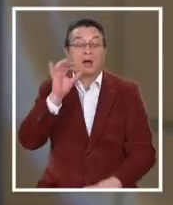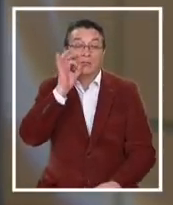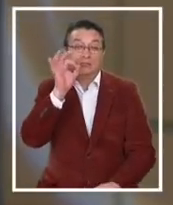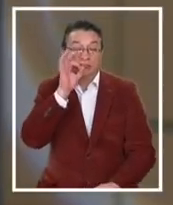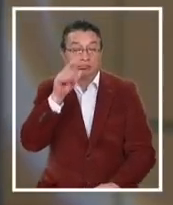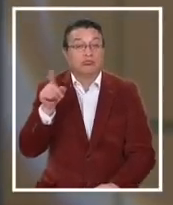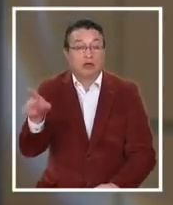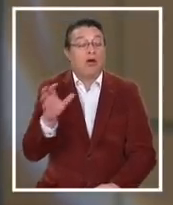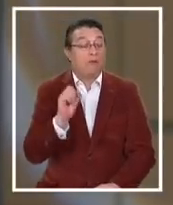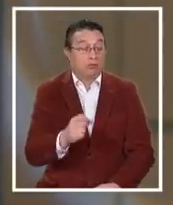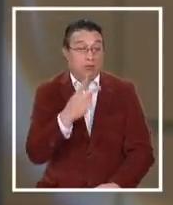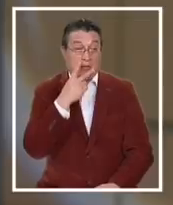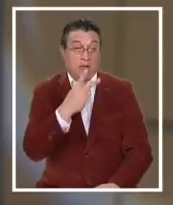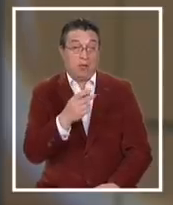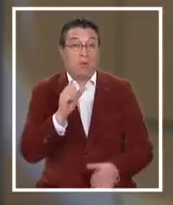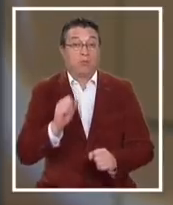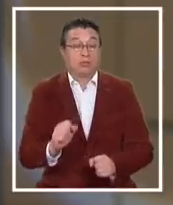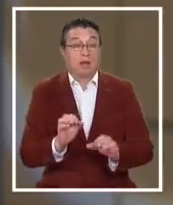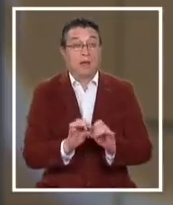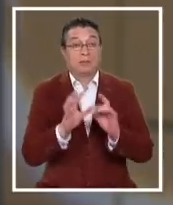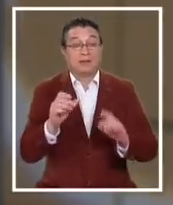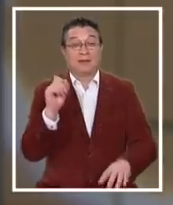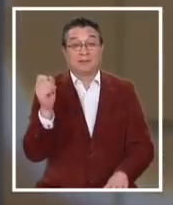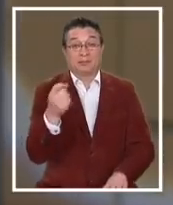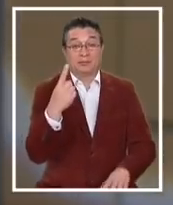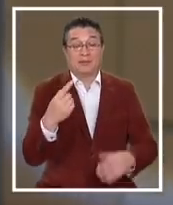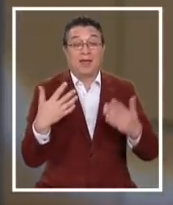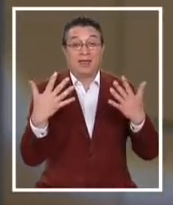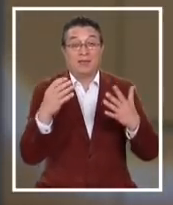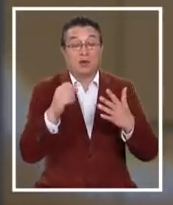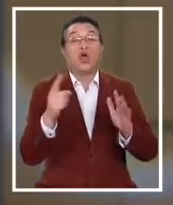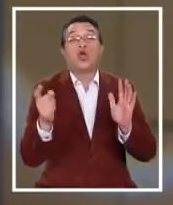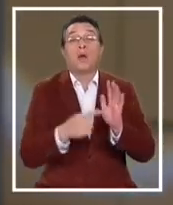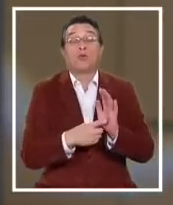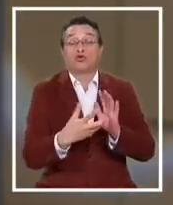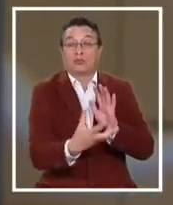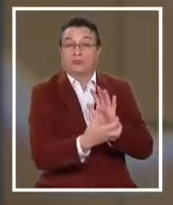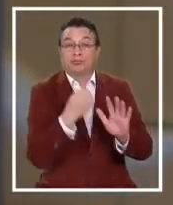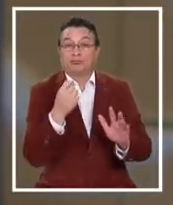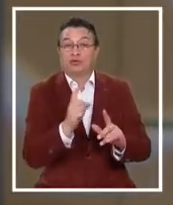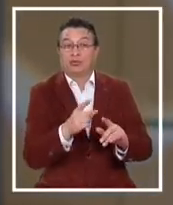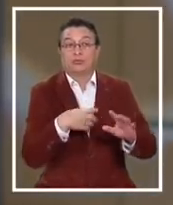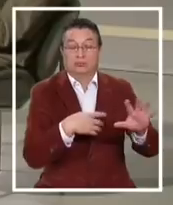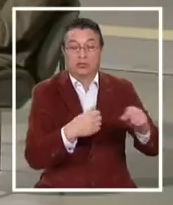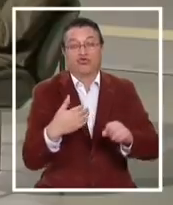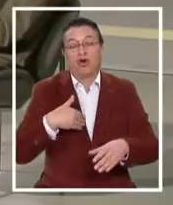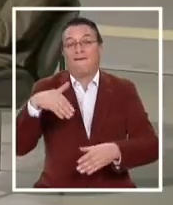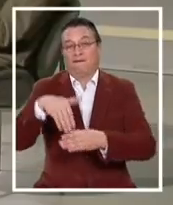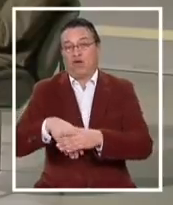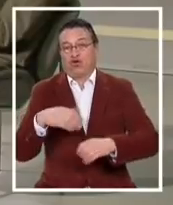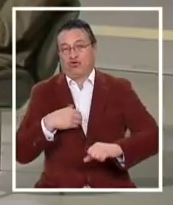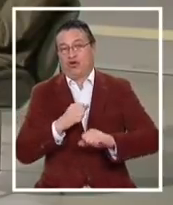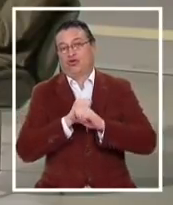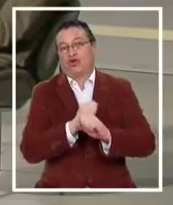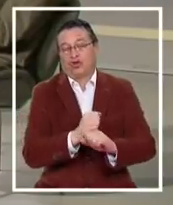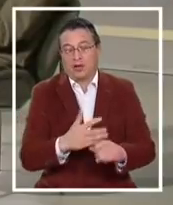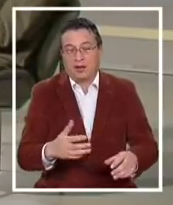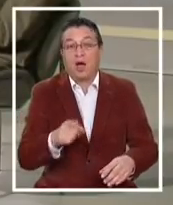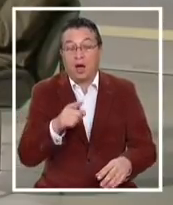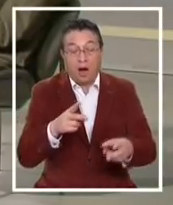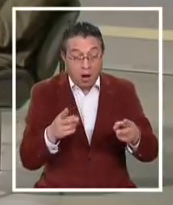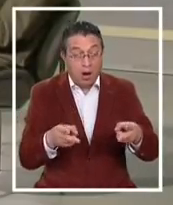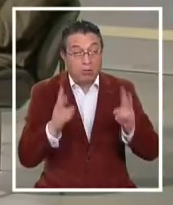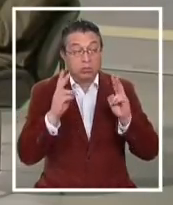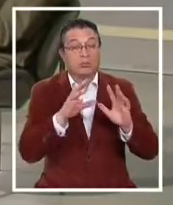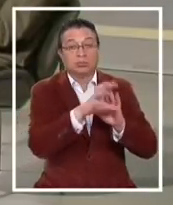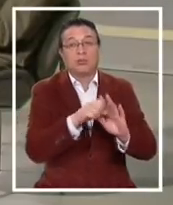privilegiados que vieron en la posibilidad, en particular el primer retiro, que no tenía cobro de impuestos, cosa que nosotros, yo voté en contra de eso. Vieron una posibilidad